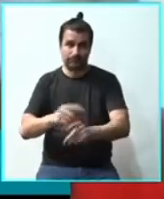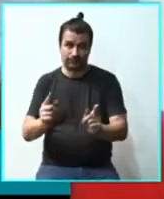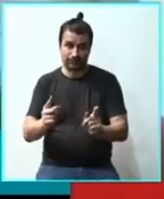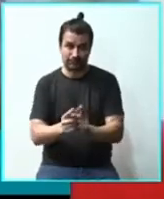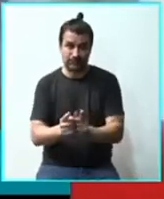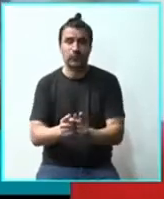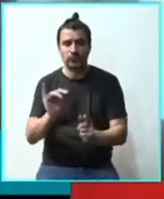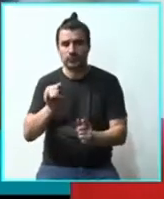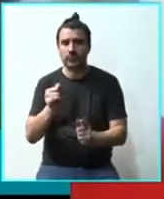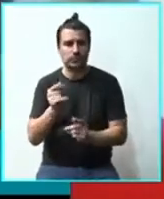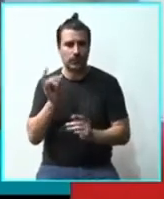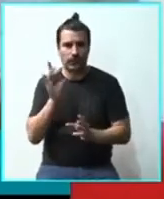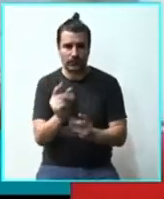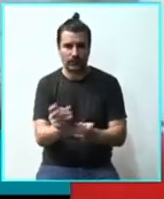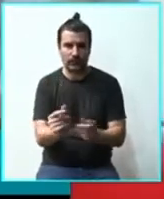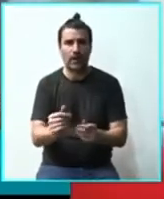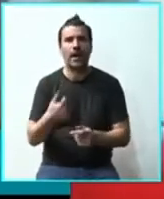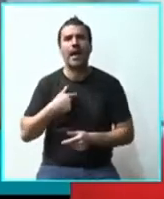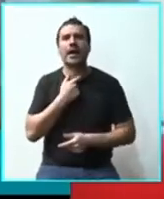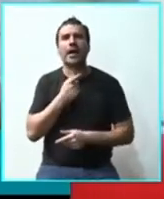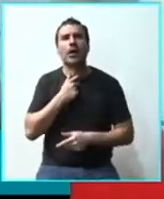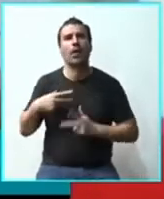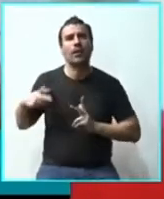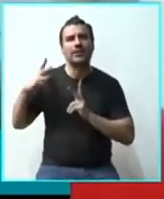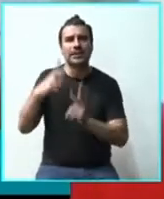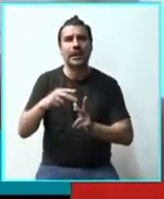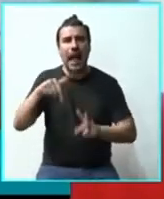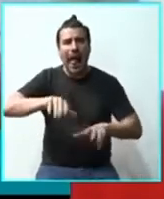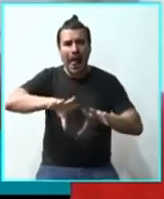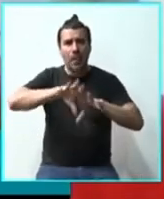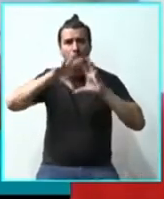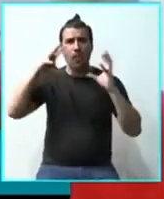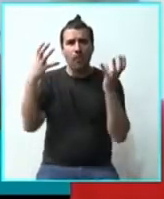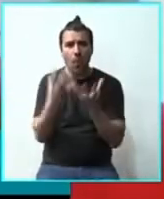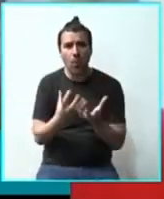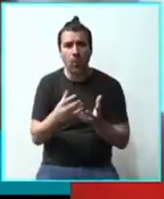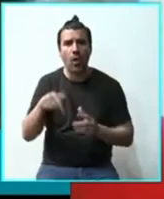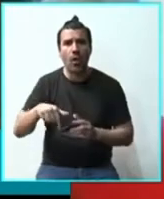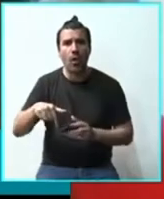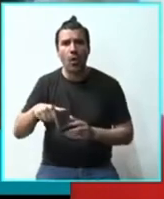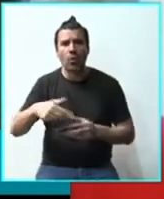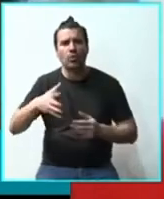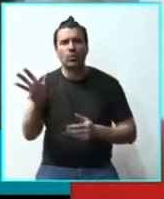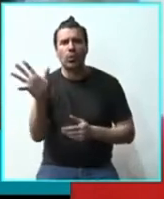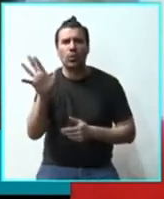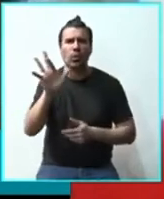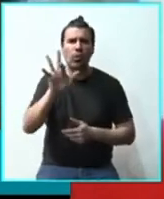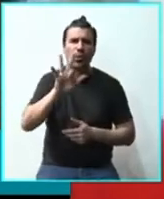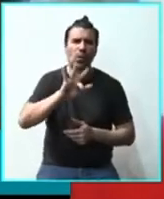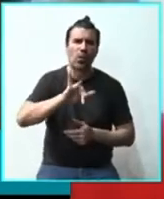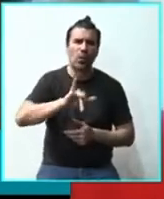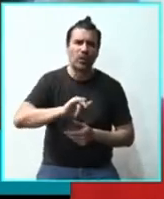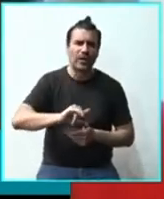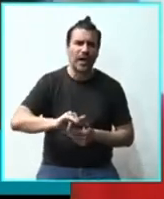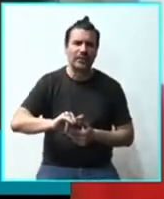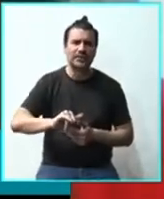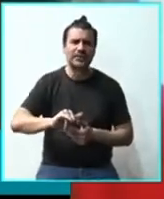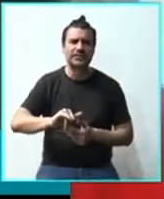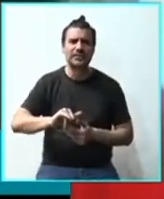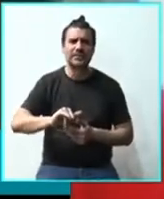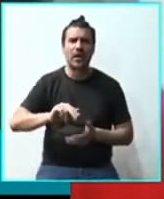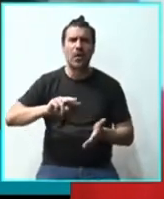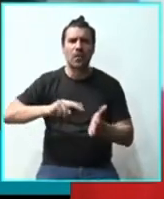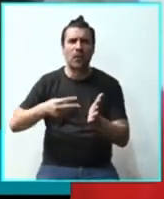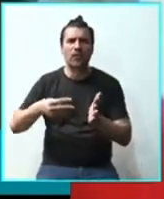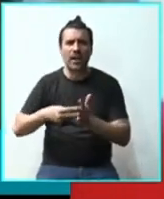individuales, yo les quiero decir, estamos en un mundo que, en el cual todos los días perdemos libertades en manos de las